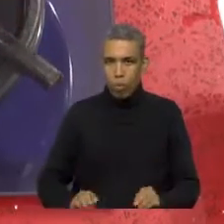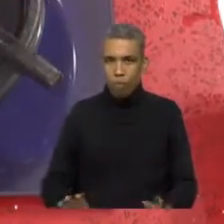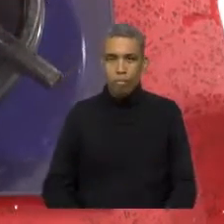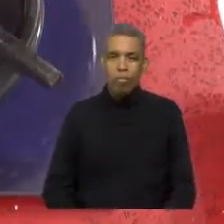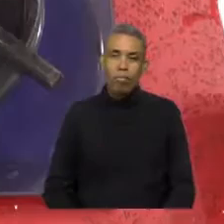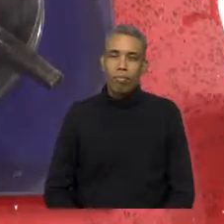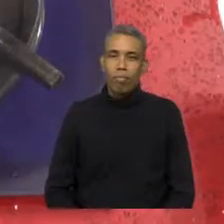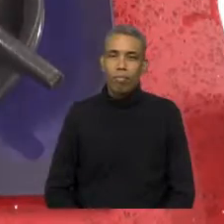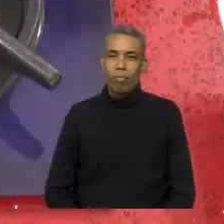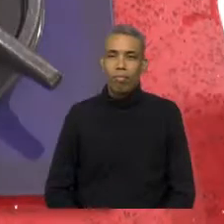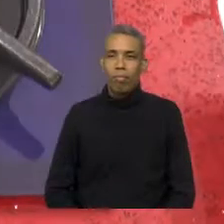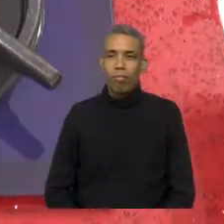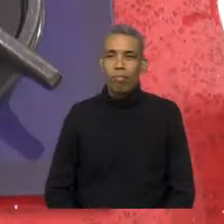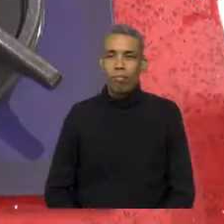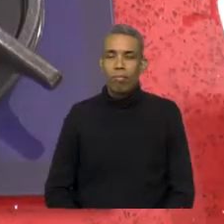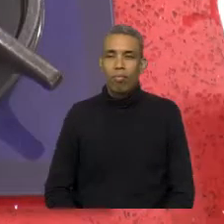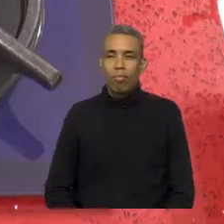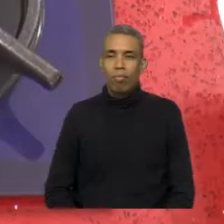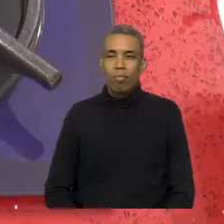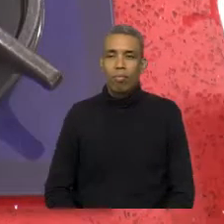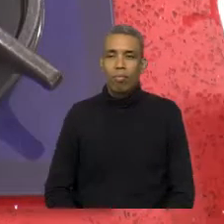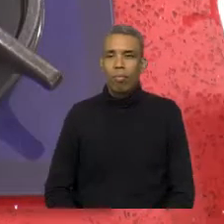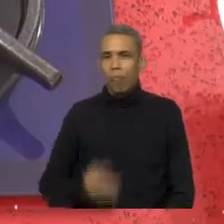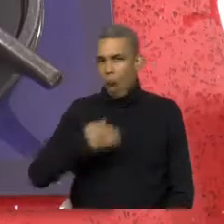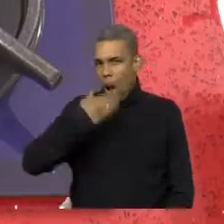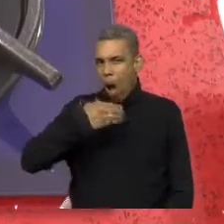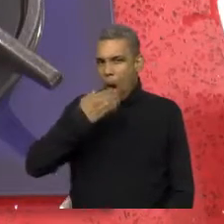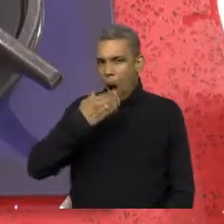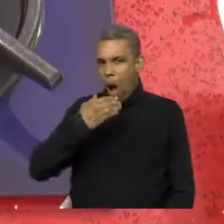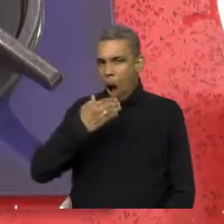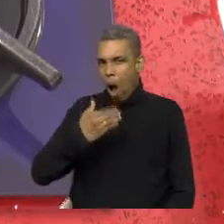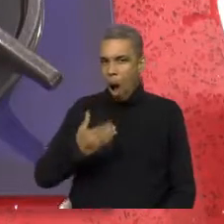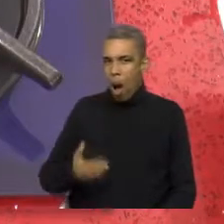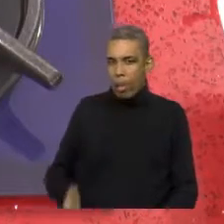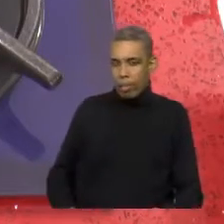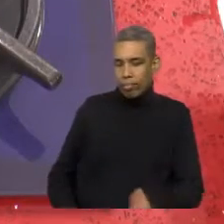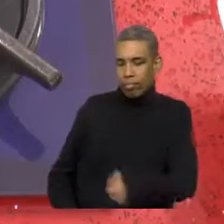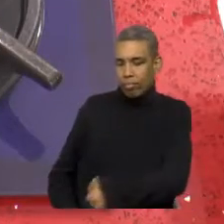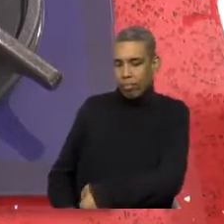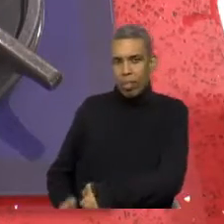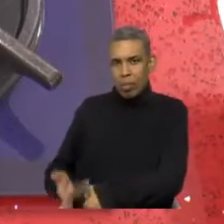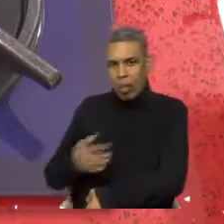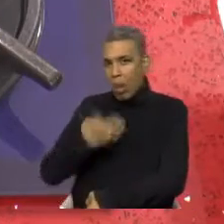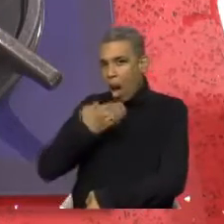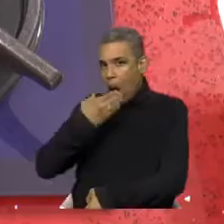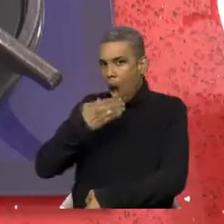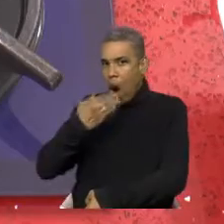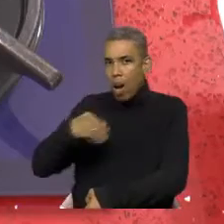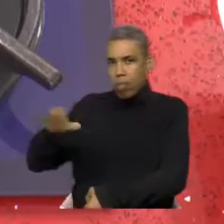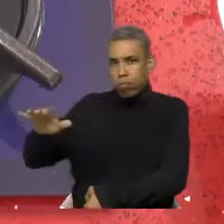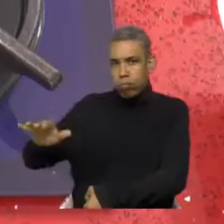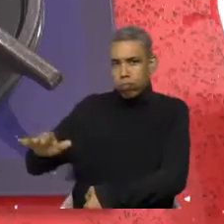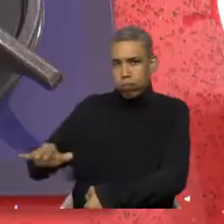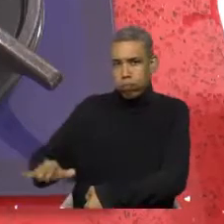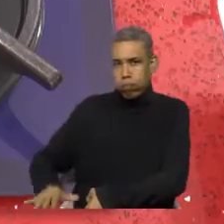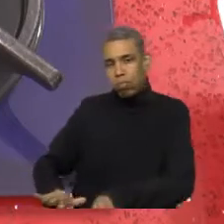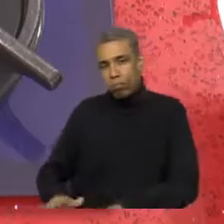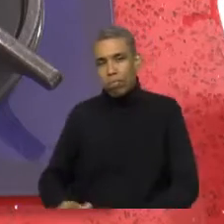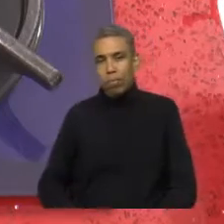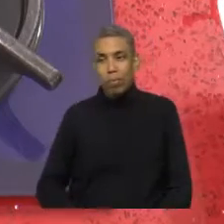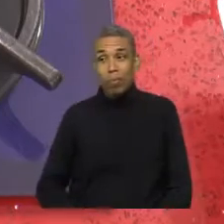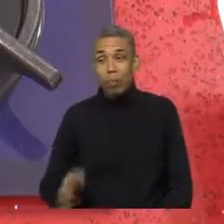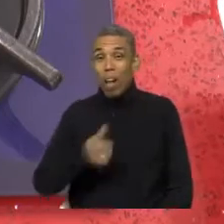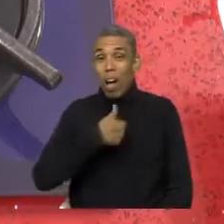Sí. Y vamos a enfriarlos por acá. Voy a dejar que les caiga un poquito de agua fría para que hagan